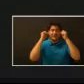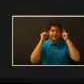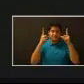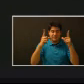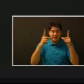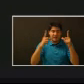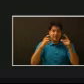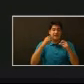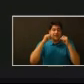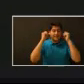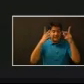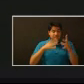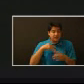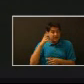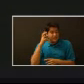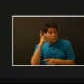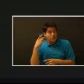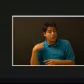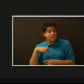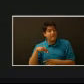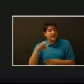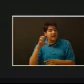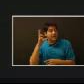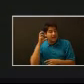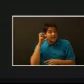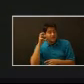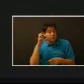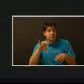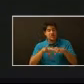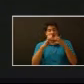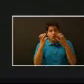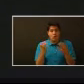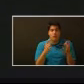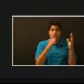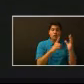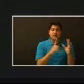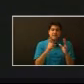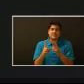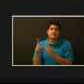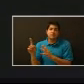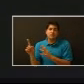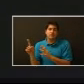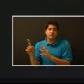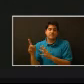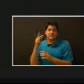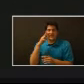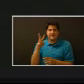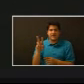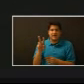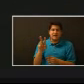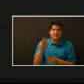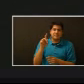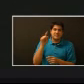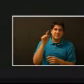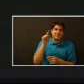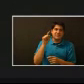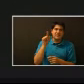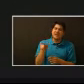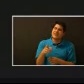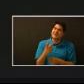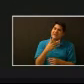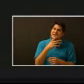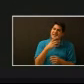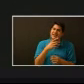despierta mi oído para escuchar como los discípulos. Mira, hermano, ¿quién es el que despierta ahí?